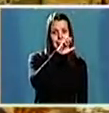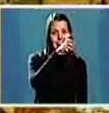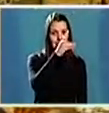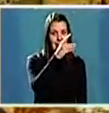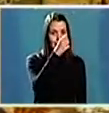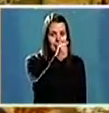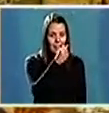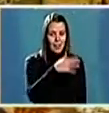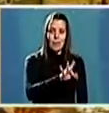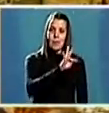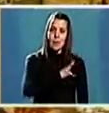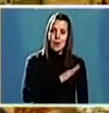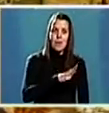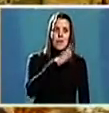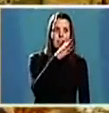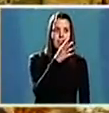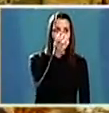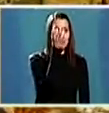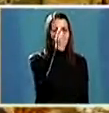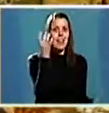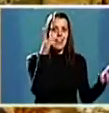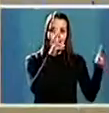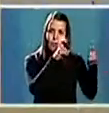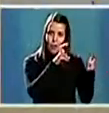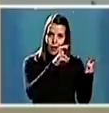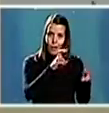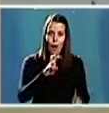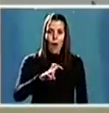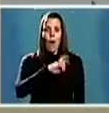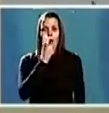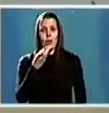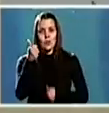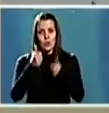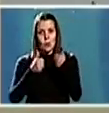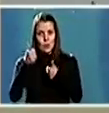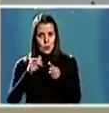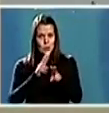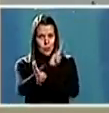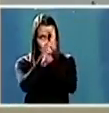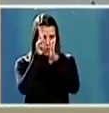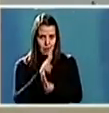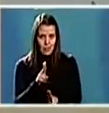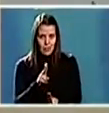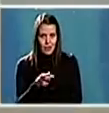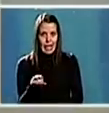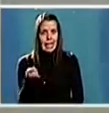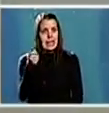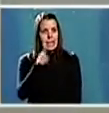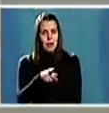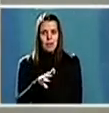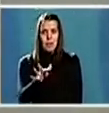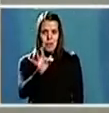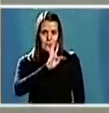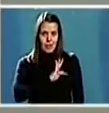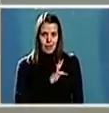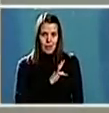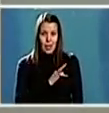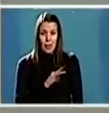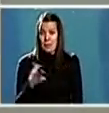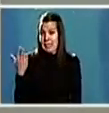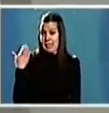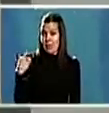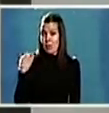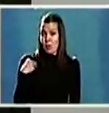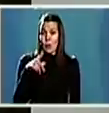innovación, e outro a través dun concurso internacional e competindo con produtos de todo o mundo. E recientemente, agora